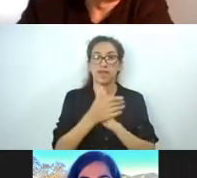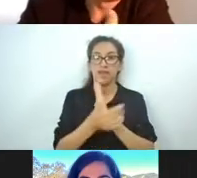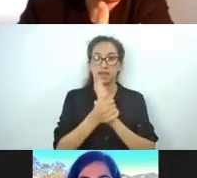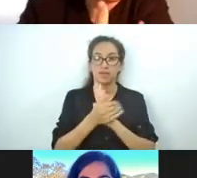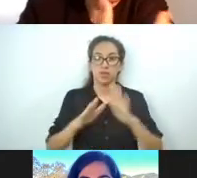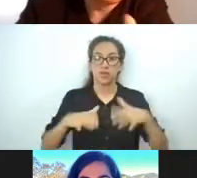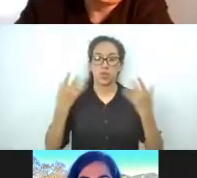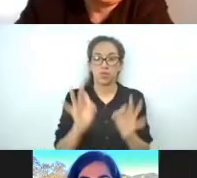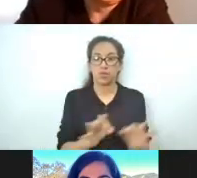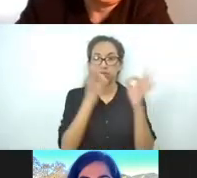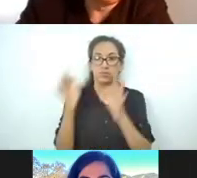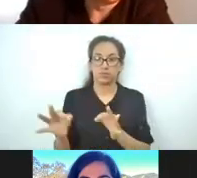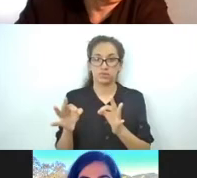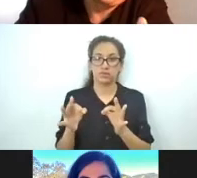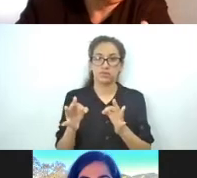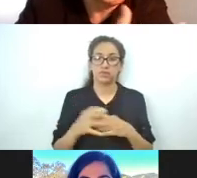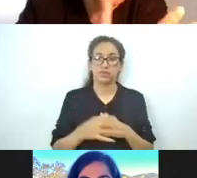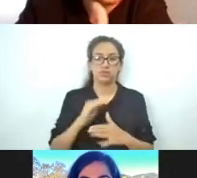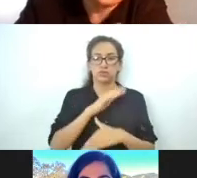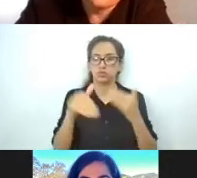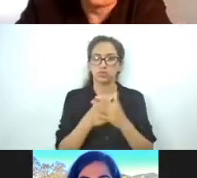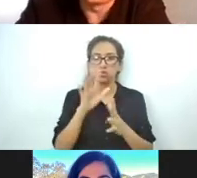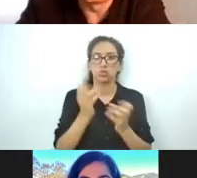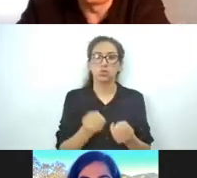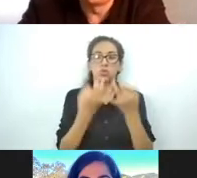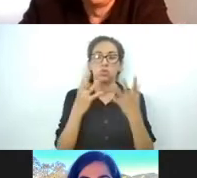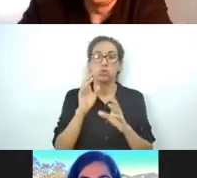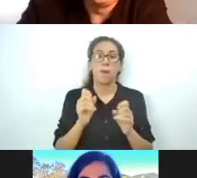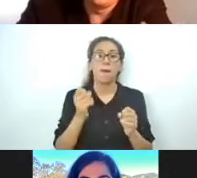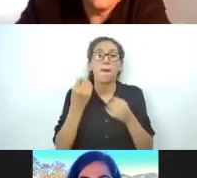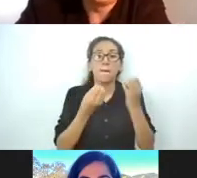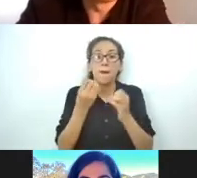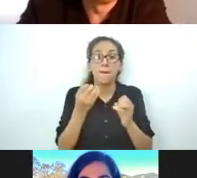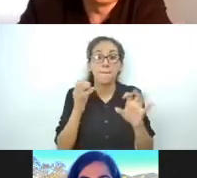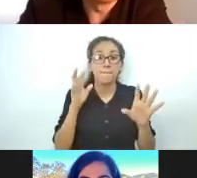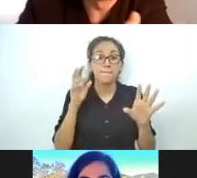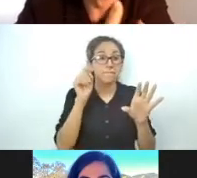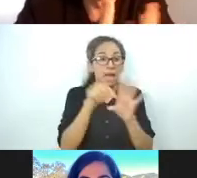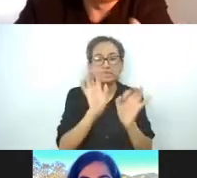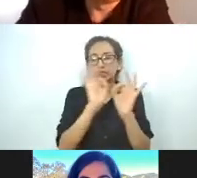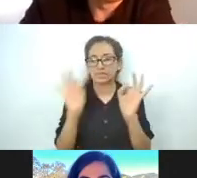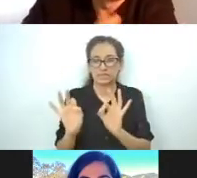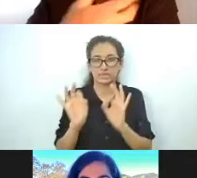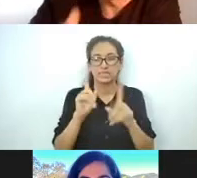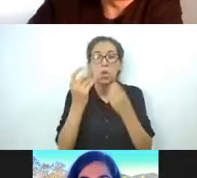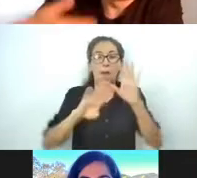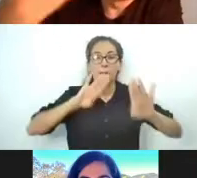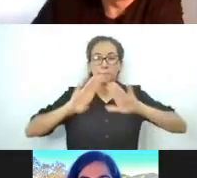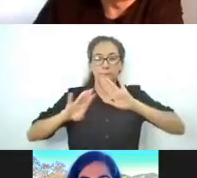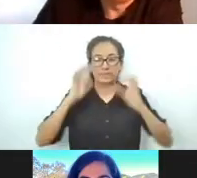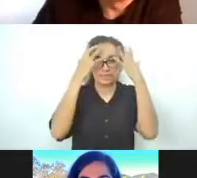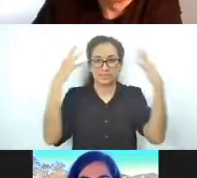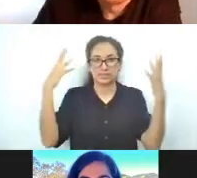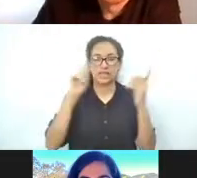poder postergar la eyaculación en todas o casi todas sus penetraciones, y que además le produzca pues una frustración, un estrés,